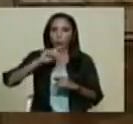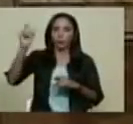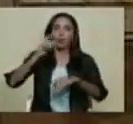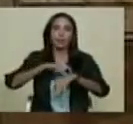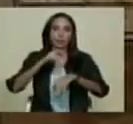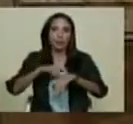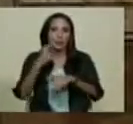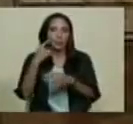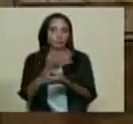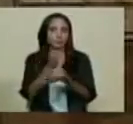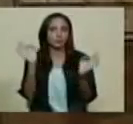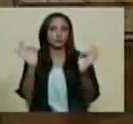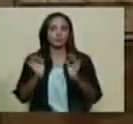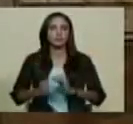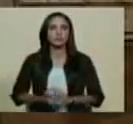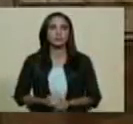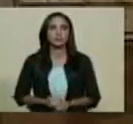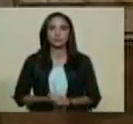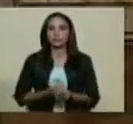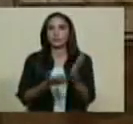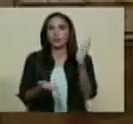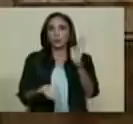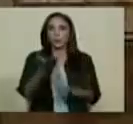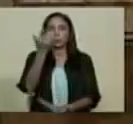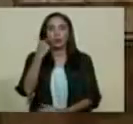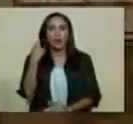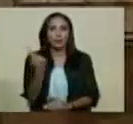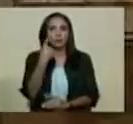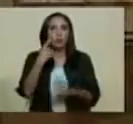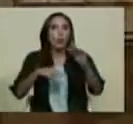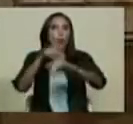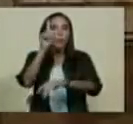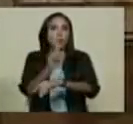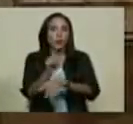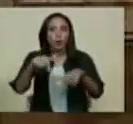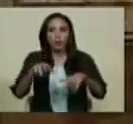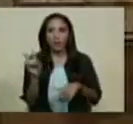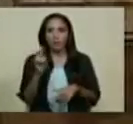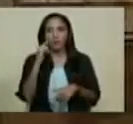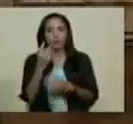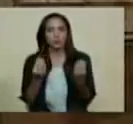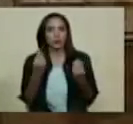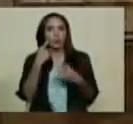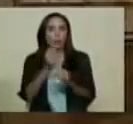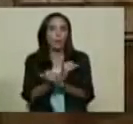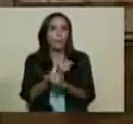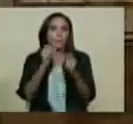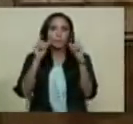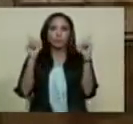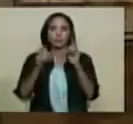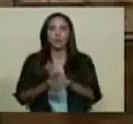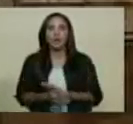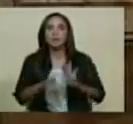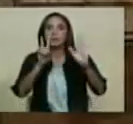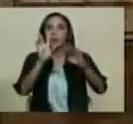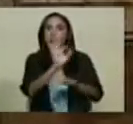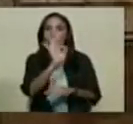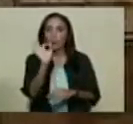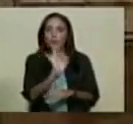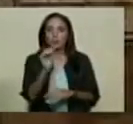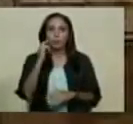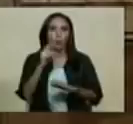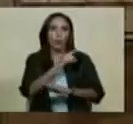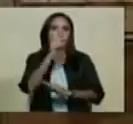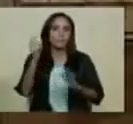de revolución, incremento. Solamente en Venezuela se ve un fenómeno de estas características. 7%